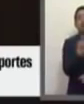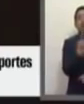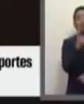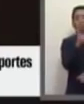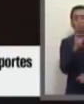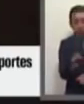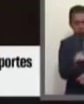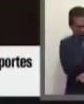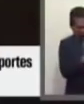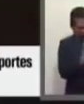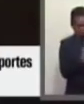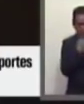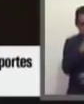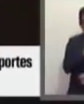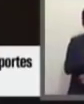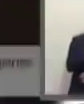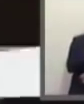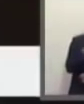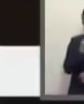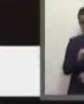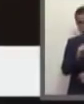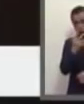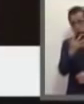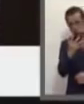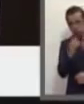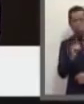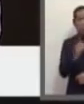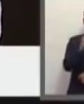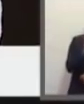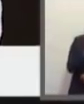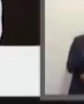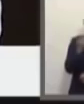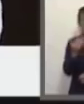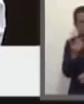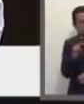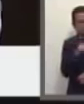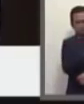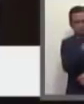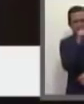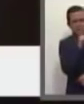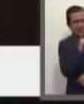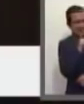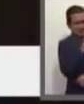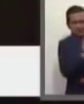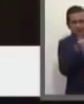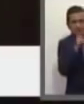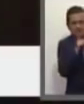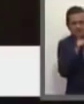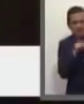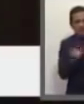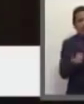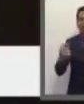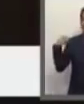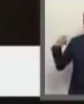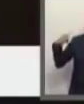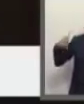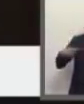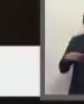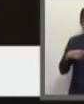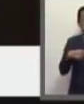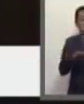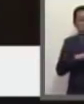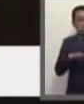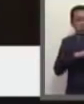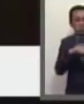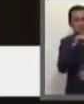31.5 como dijo aquí el funcionario, ni el 20, ni el 50 como especulan, mintió. Como ha estado mintiendo todo el tiempo, dice este